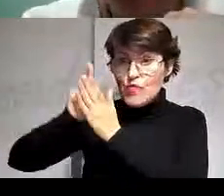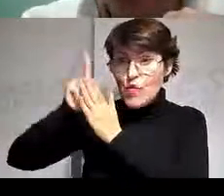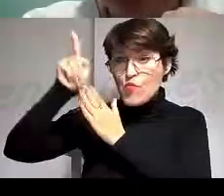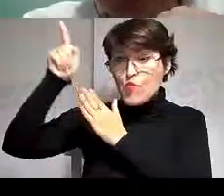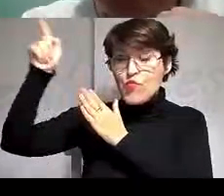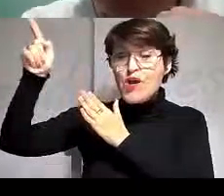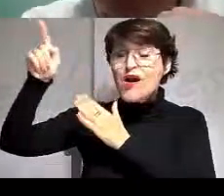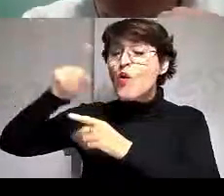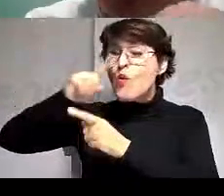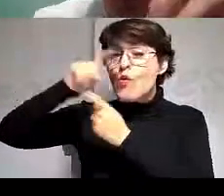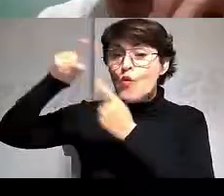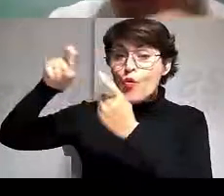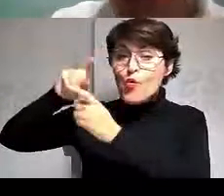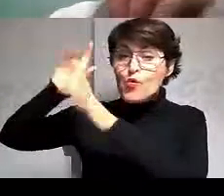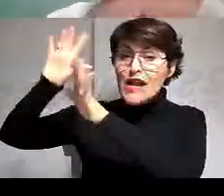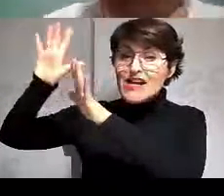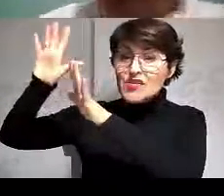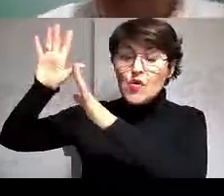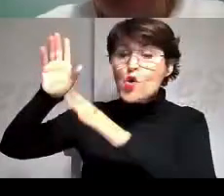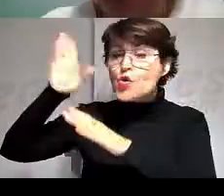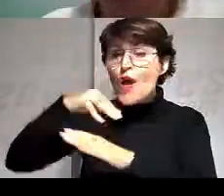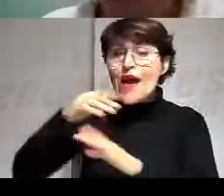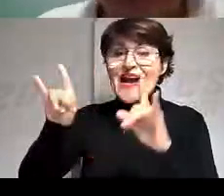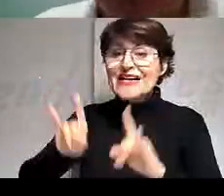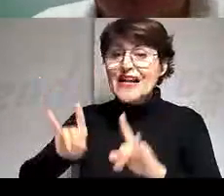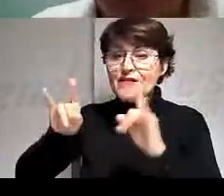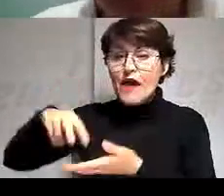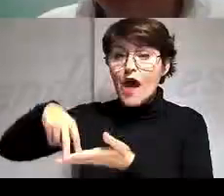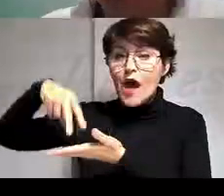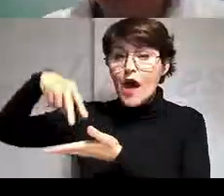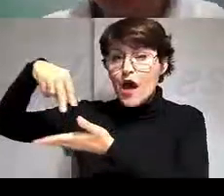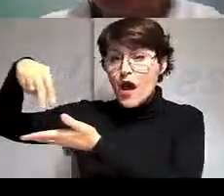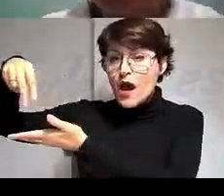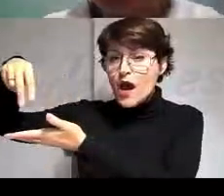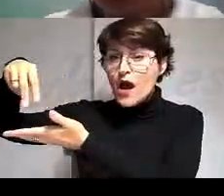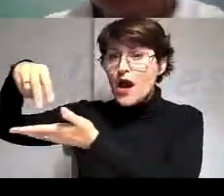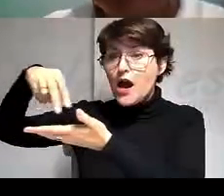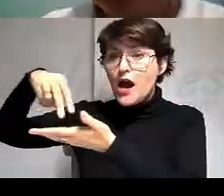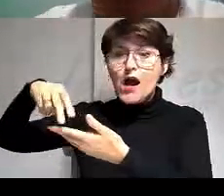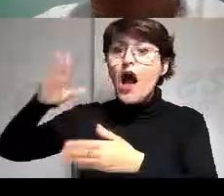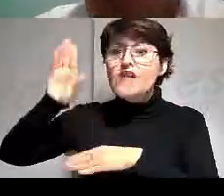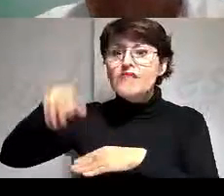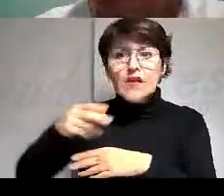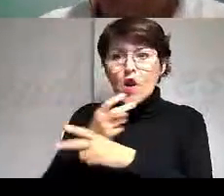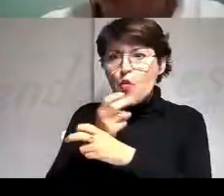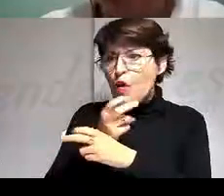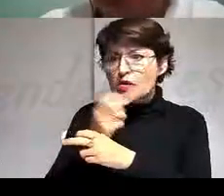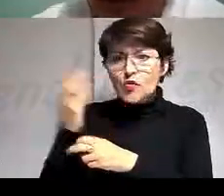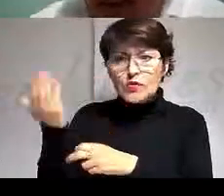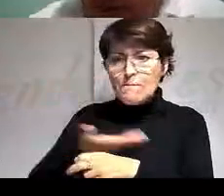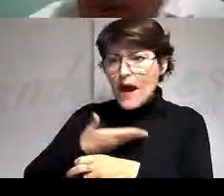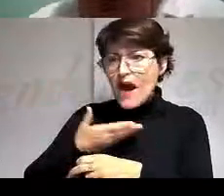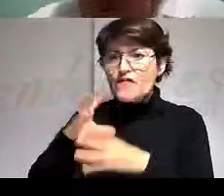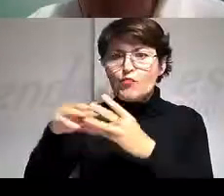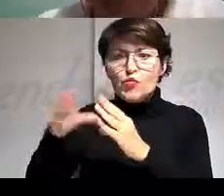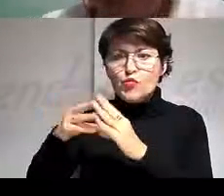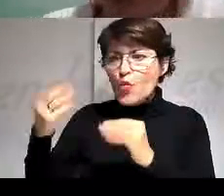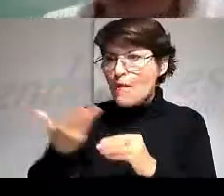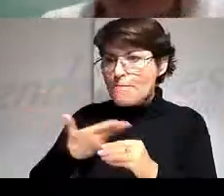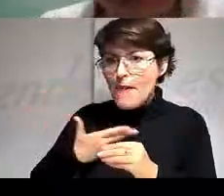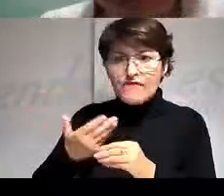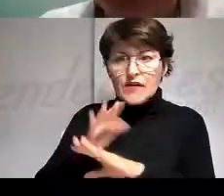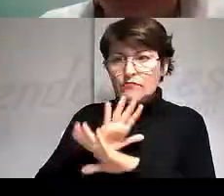vienen descalcificados porque no están sometidos a esa presión. Entonces, el ejercicio físico, el esfuerzo físico, la contracción por parte